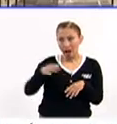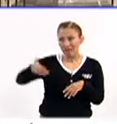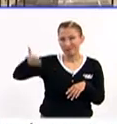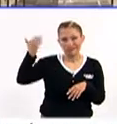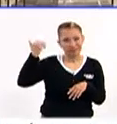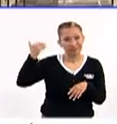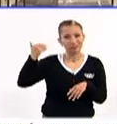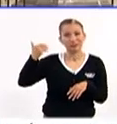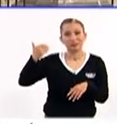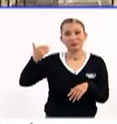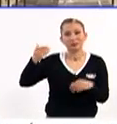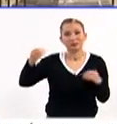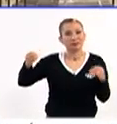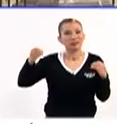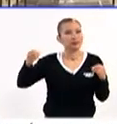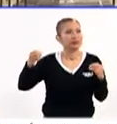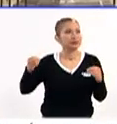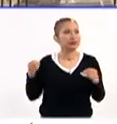había